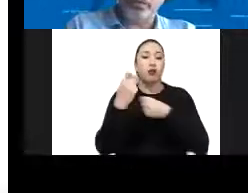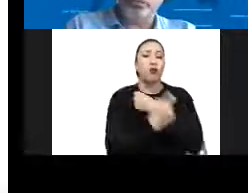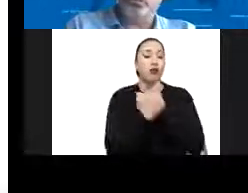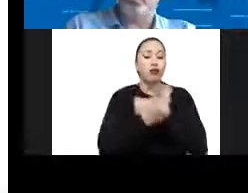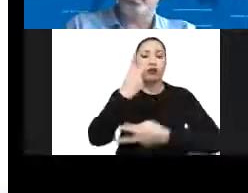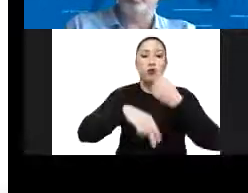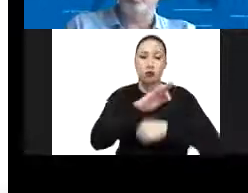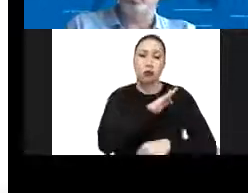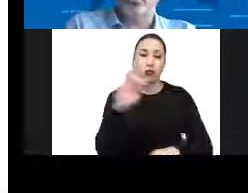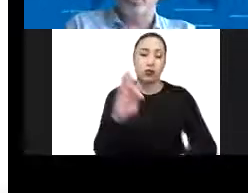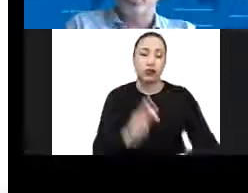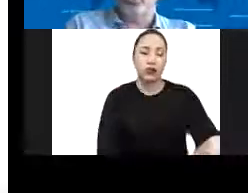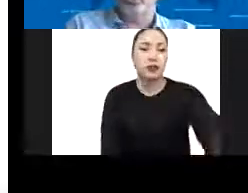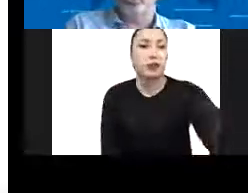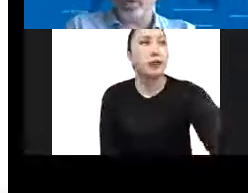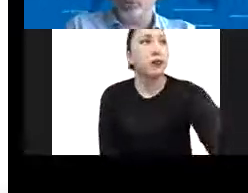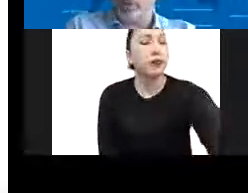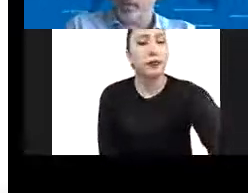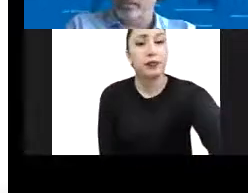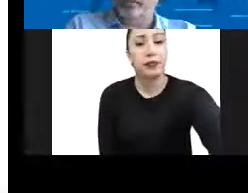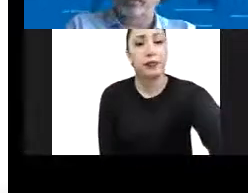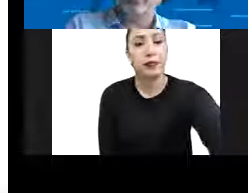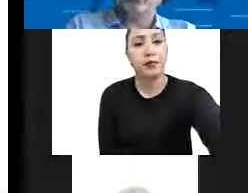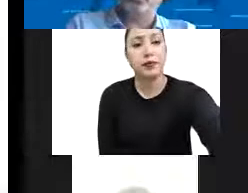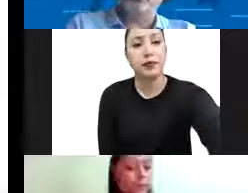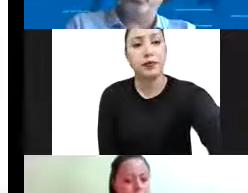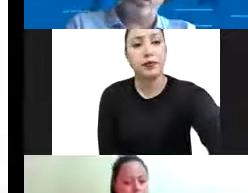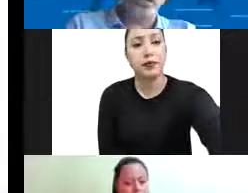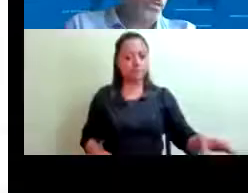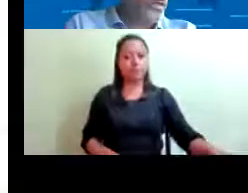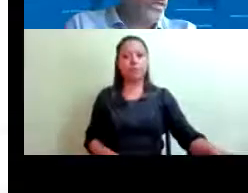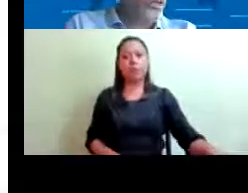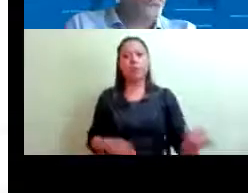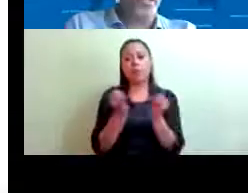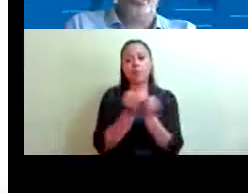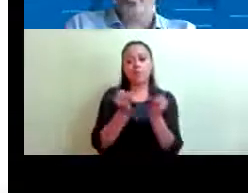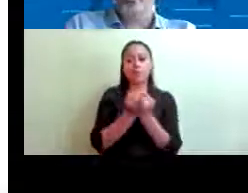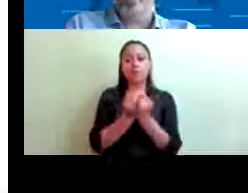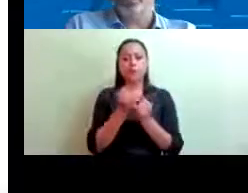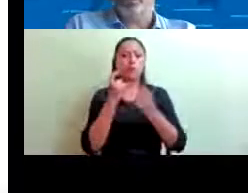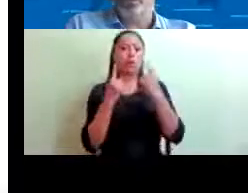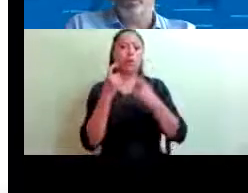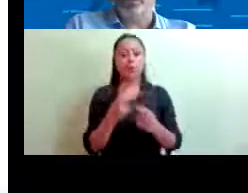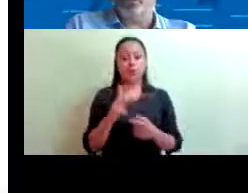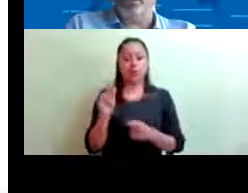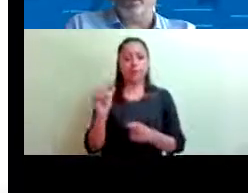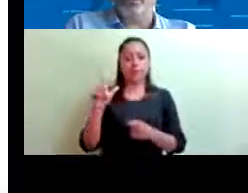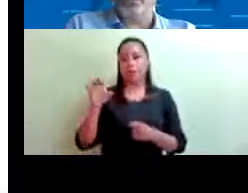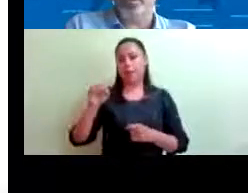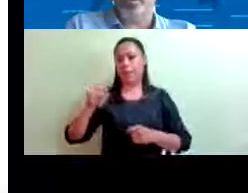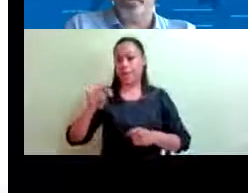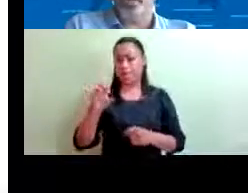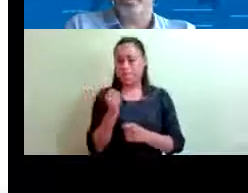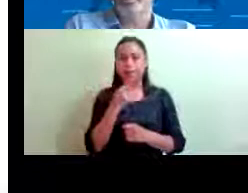se hace en muchas partes del mundo, inclusive ya hay algunas plantas de tratamiento residual en México que utilizan fuentes renovables